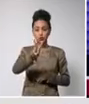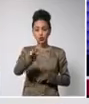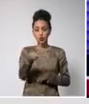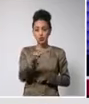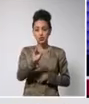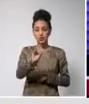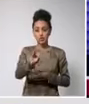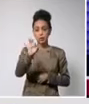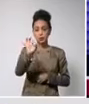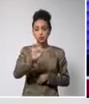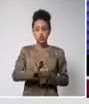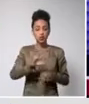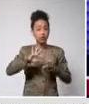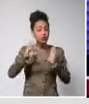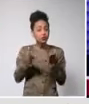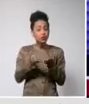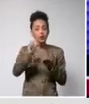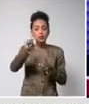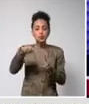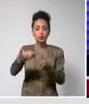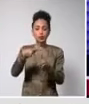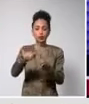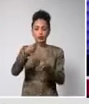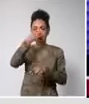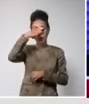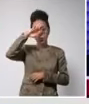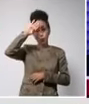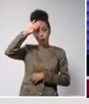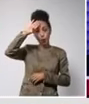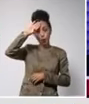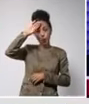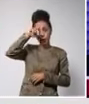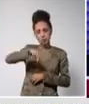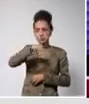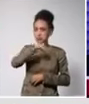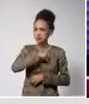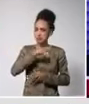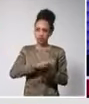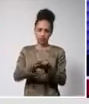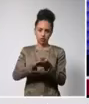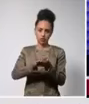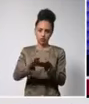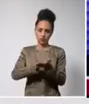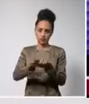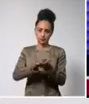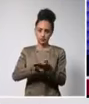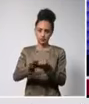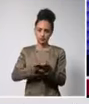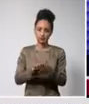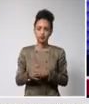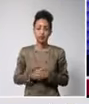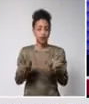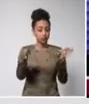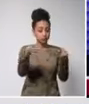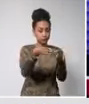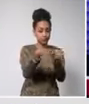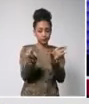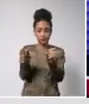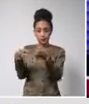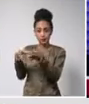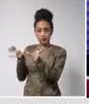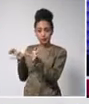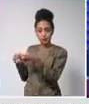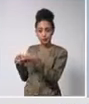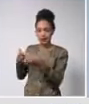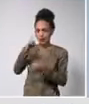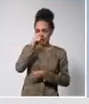de todos los diagnosticados en Cuba han sido asintomáticos. Por grupos de edades,